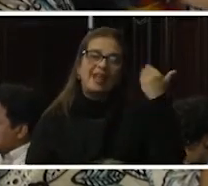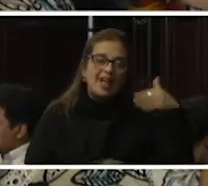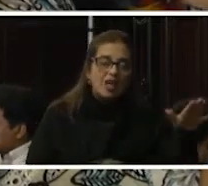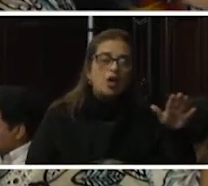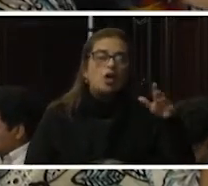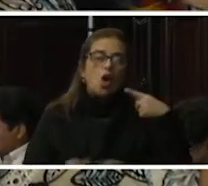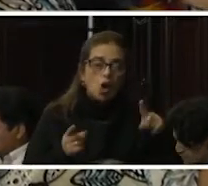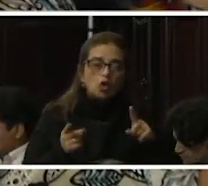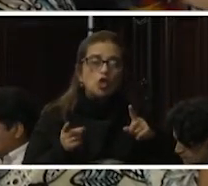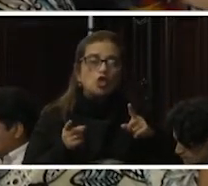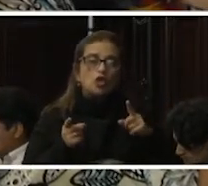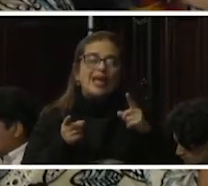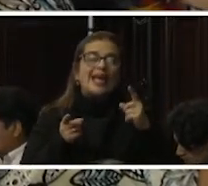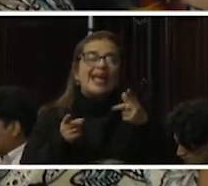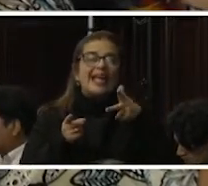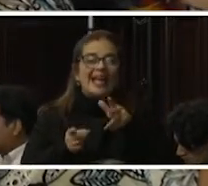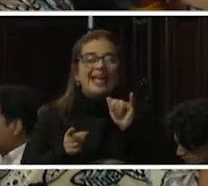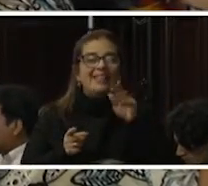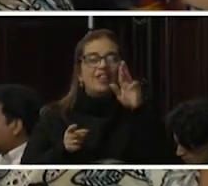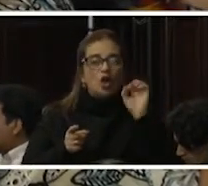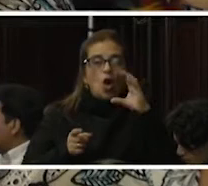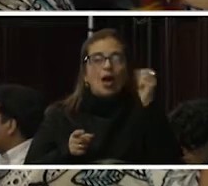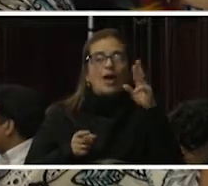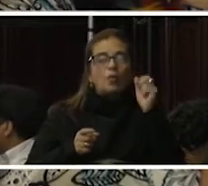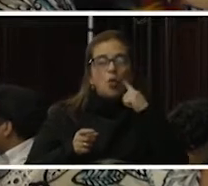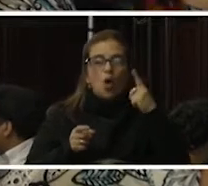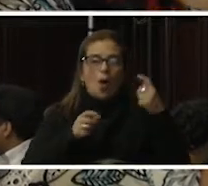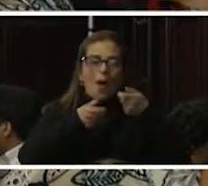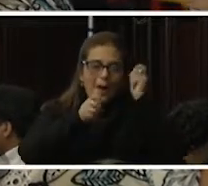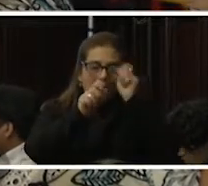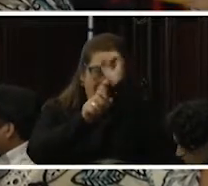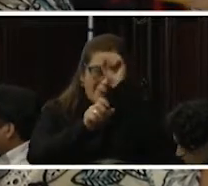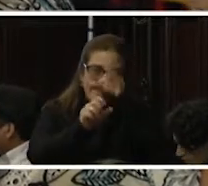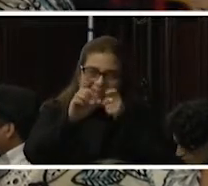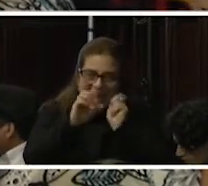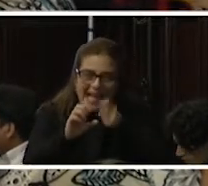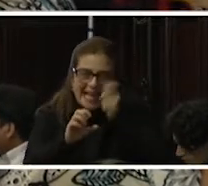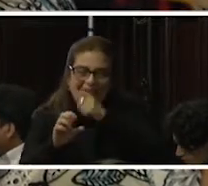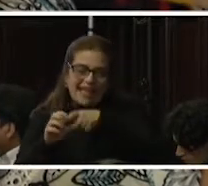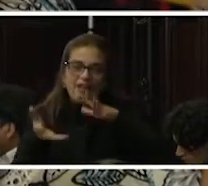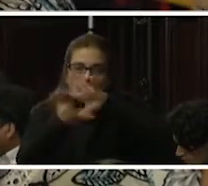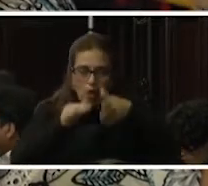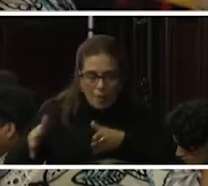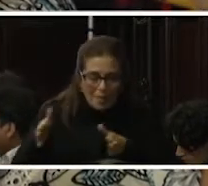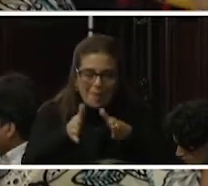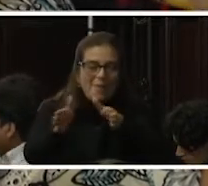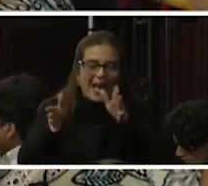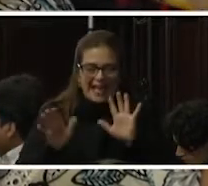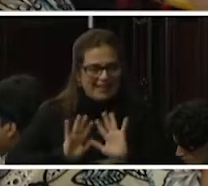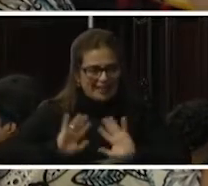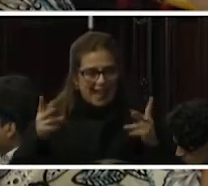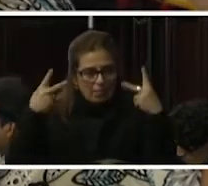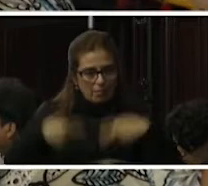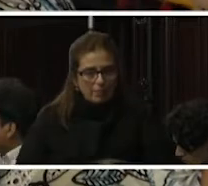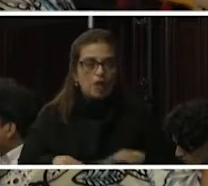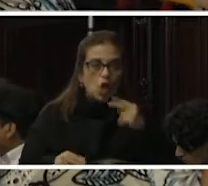hidrocarburíferos, concesiones forestales, mineros y otros sistemas de carreteros que atenten contra estos